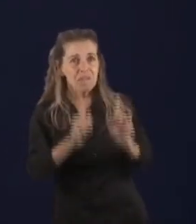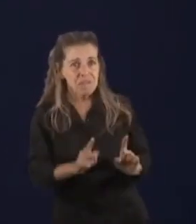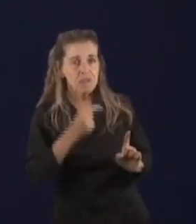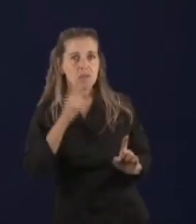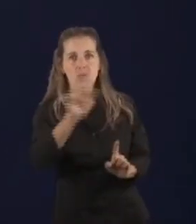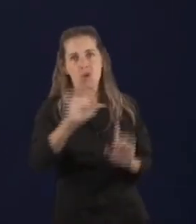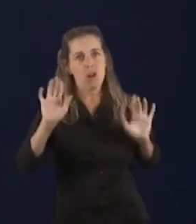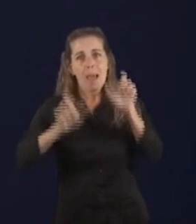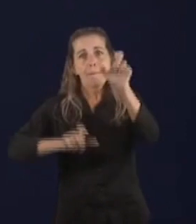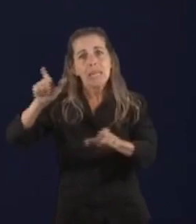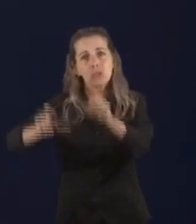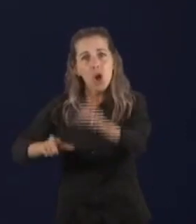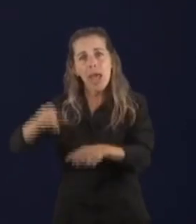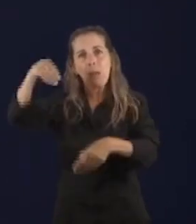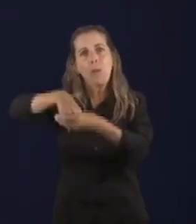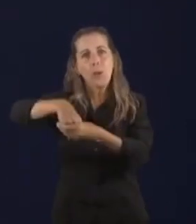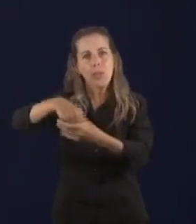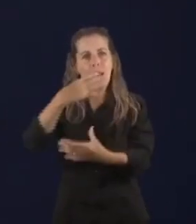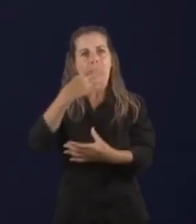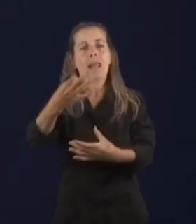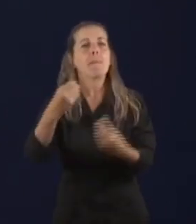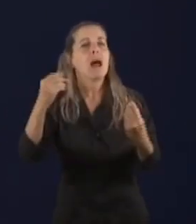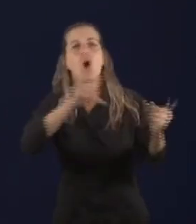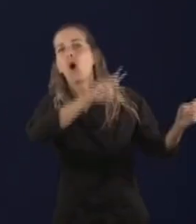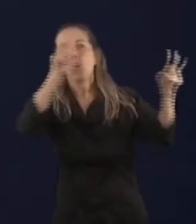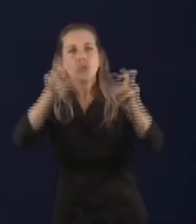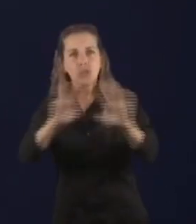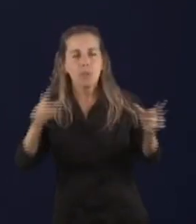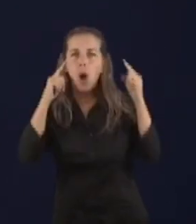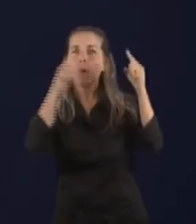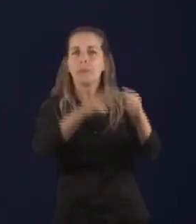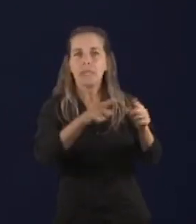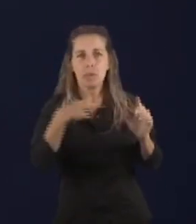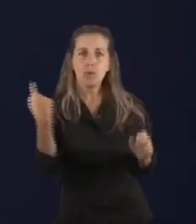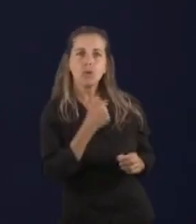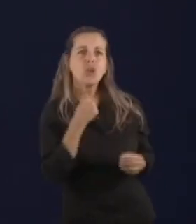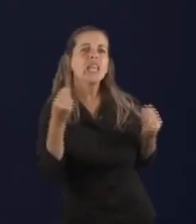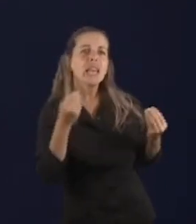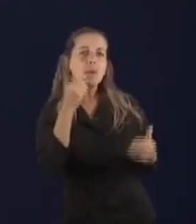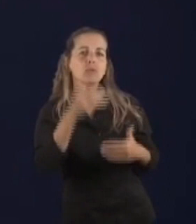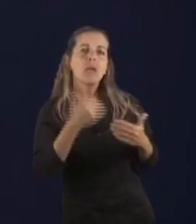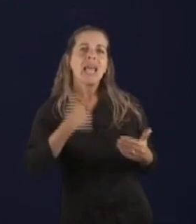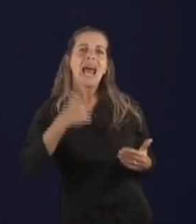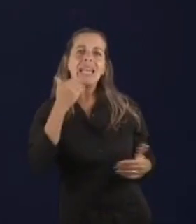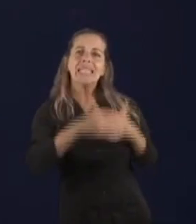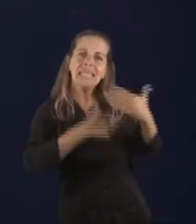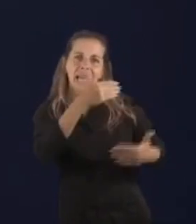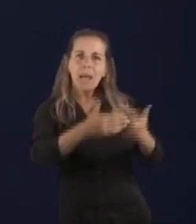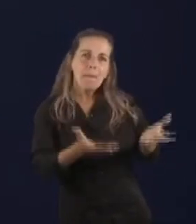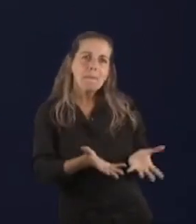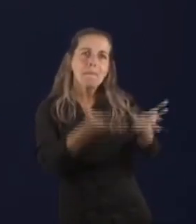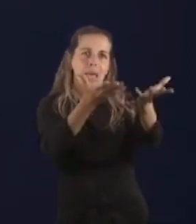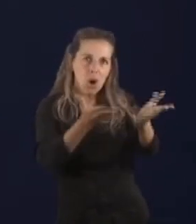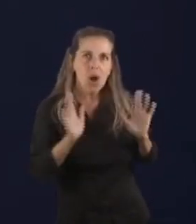nos votaron para eso y no tenemos ninguna intención de seguir destruyendo la Argentina sino todo lo contrario terminar con